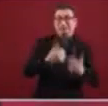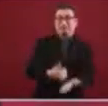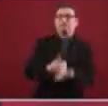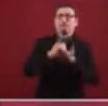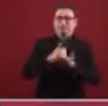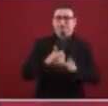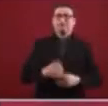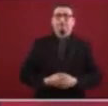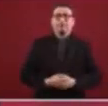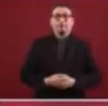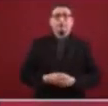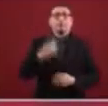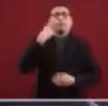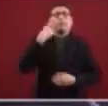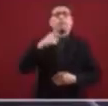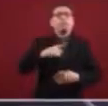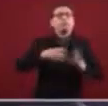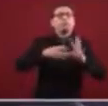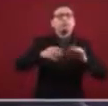a